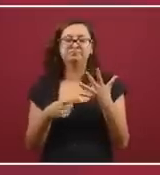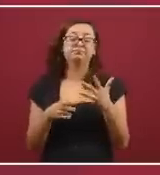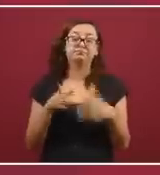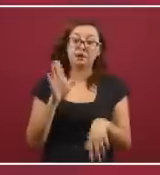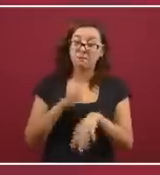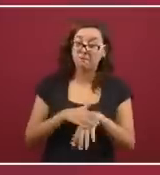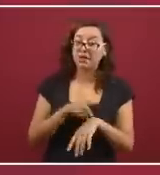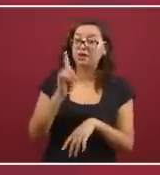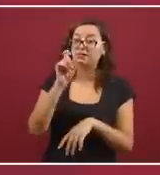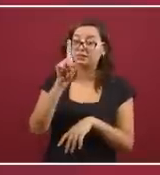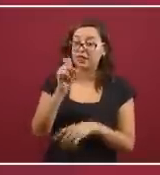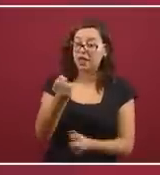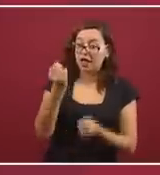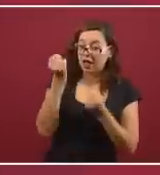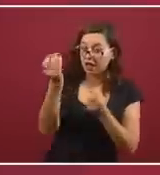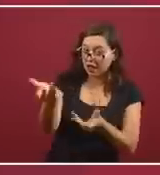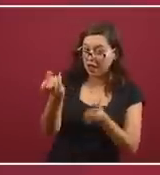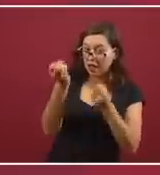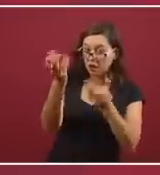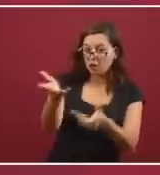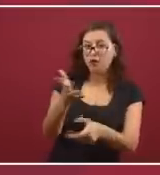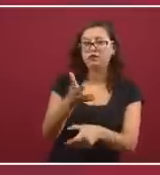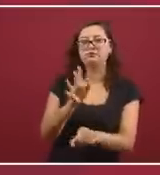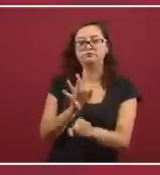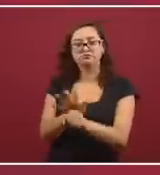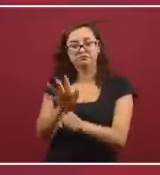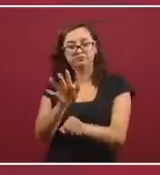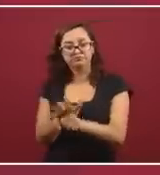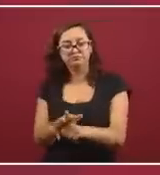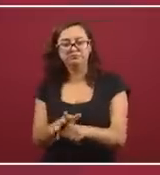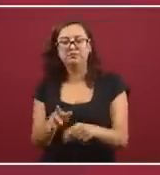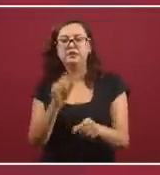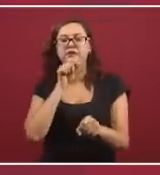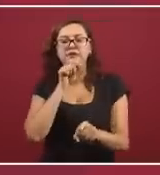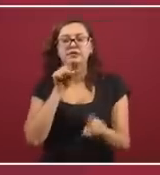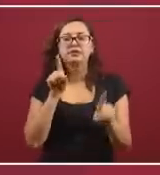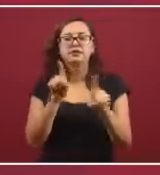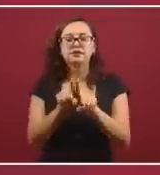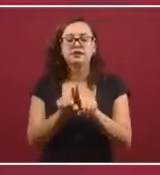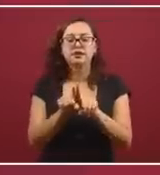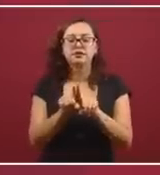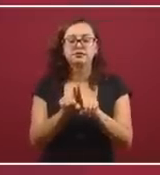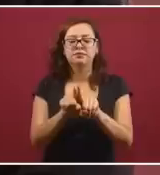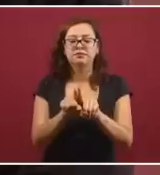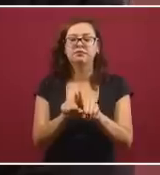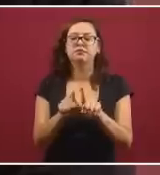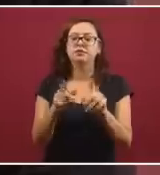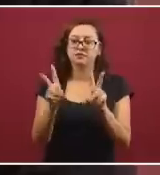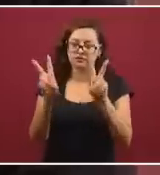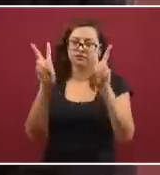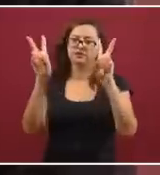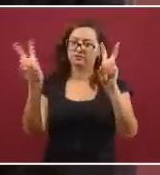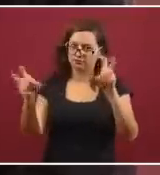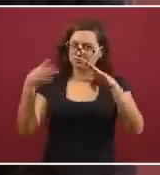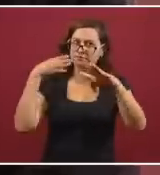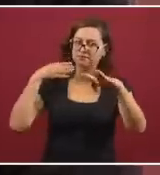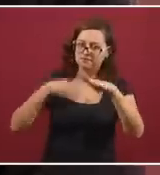agua para la ciudad también lo de los trenes